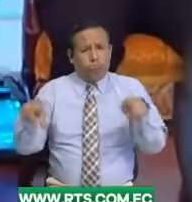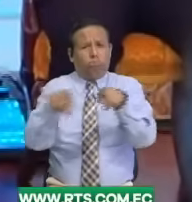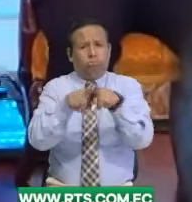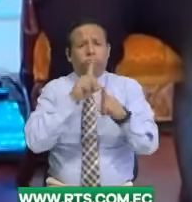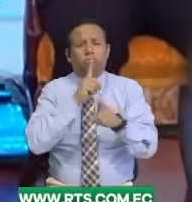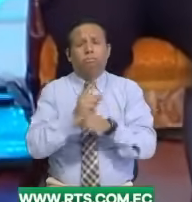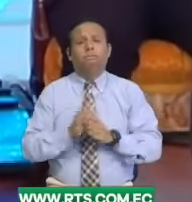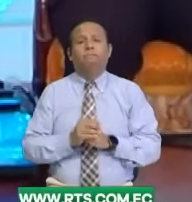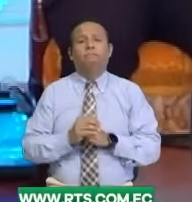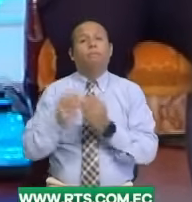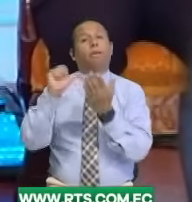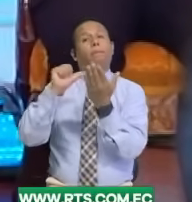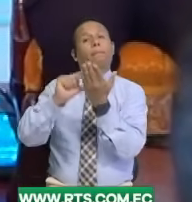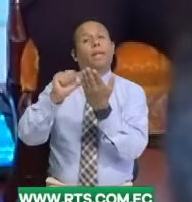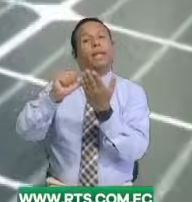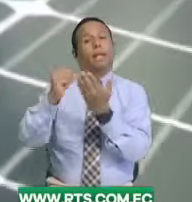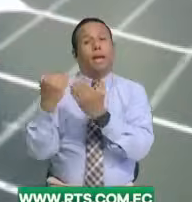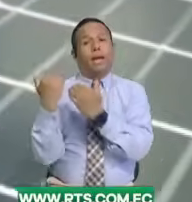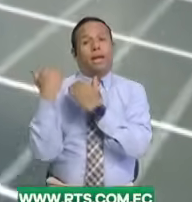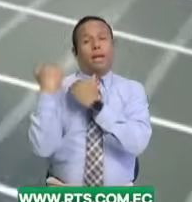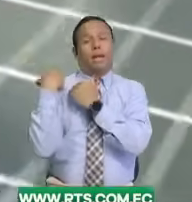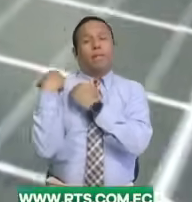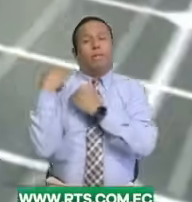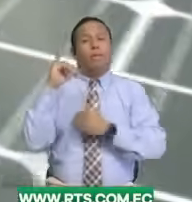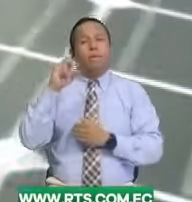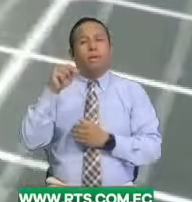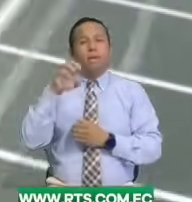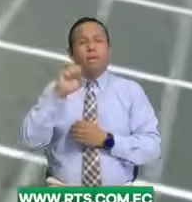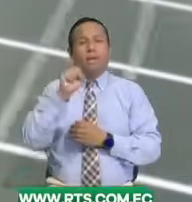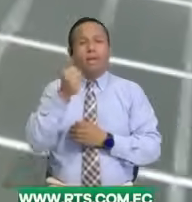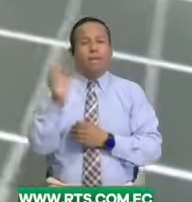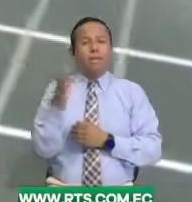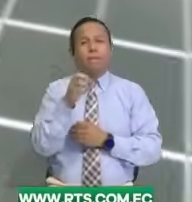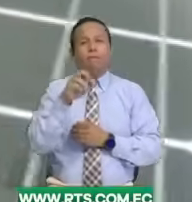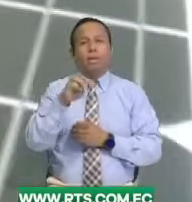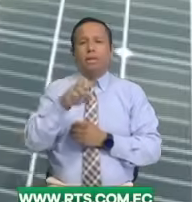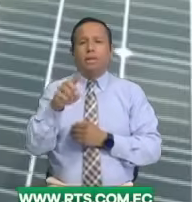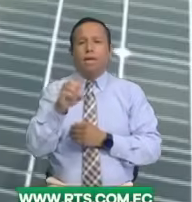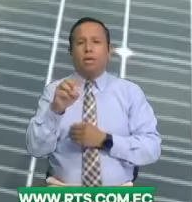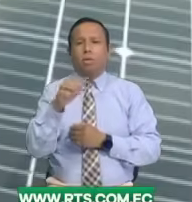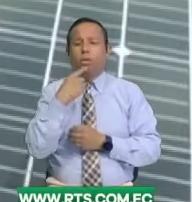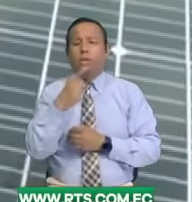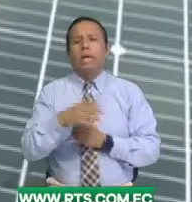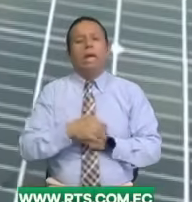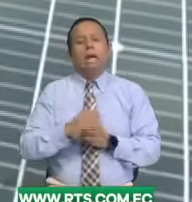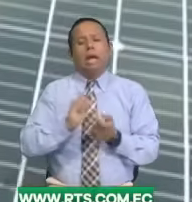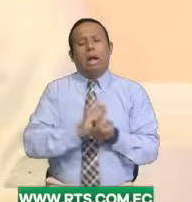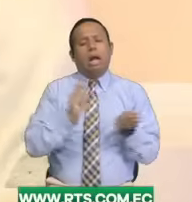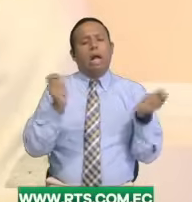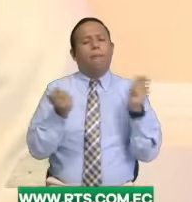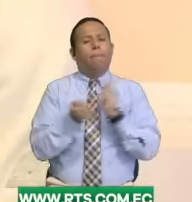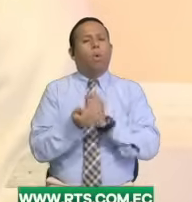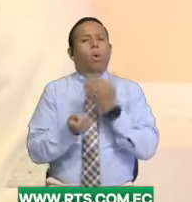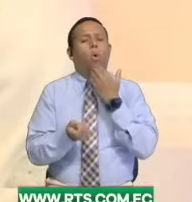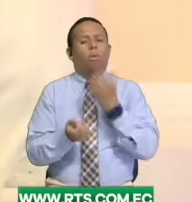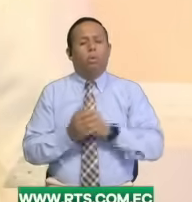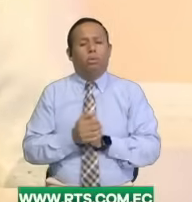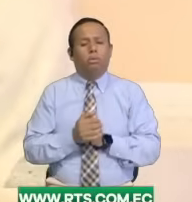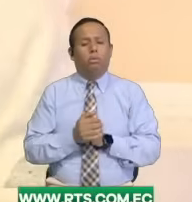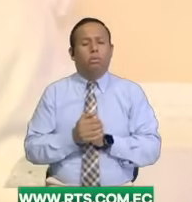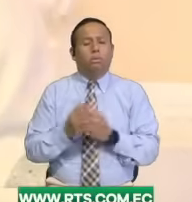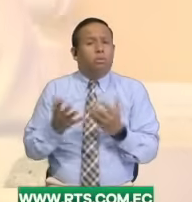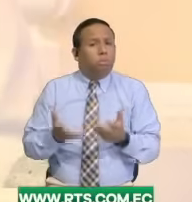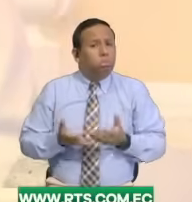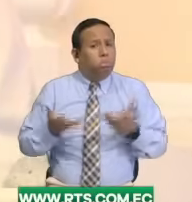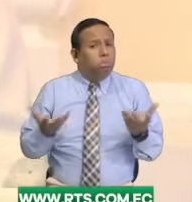ministra encargada de Energía, Inés Manzano, afirmó que cambiarán a una matriz de energías renovables. Somos el punto más cercano al